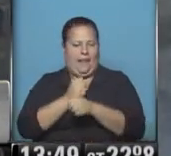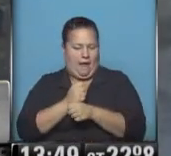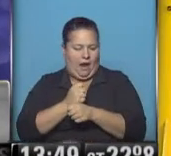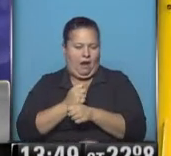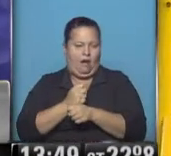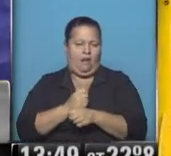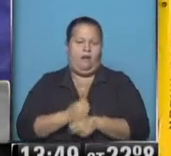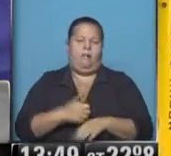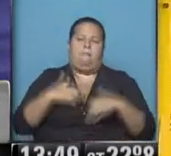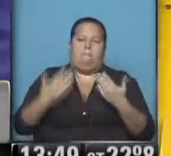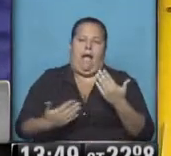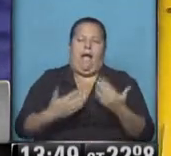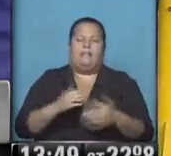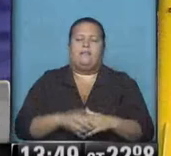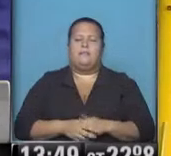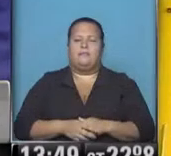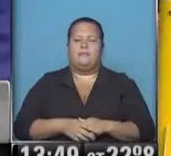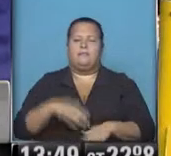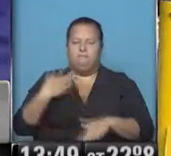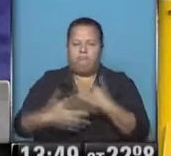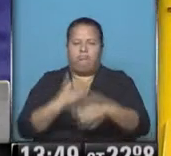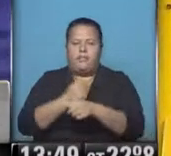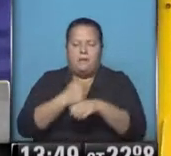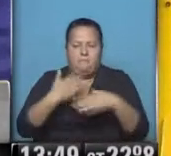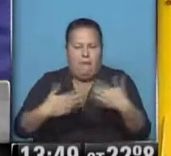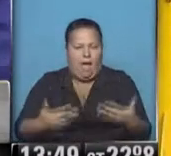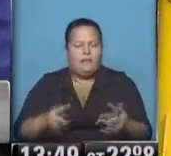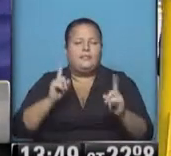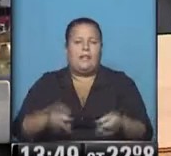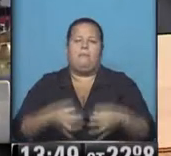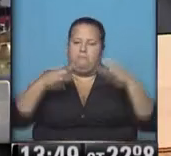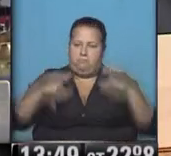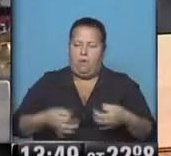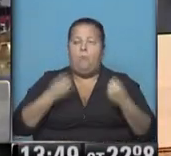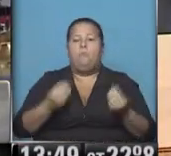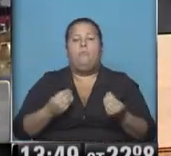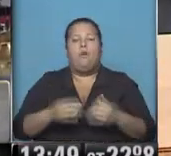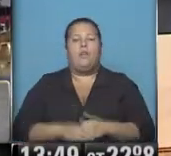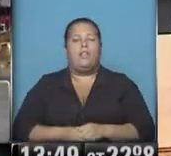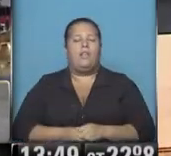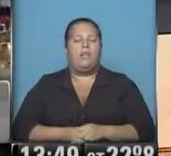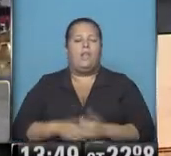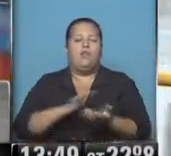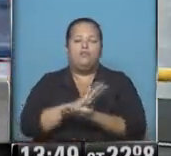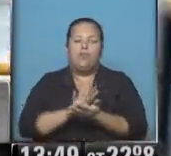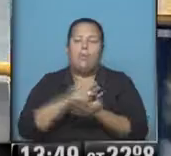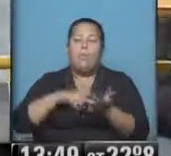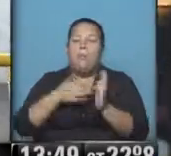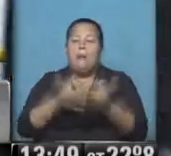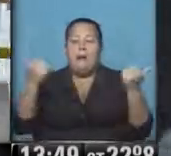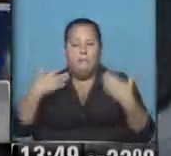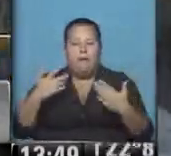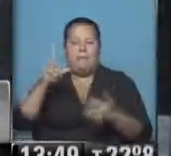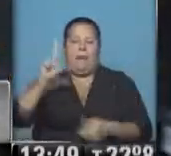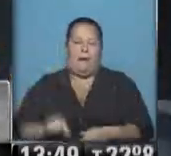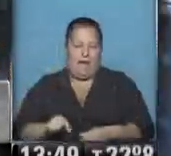más capacidad de trabajo y con más eficiencia, porque podemos resolver los problemas más rápido y más